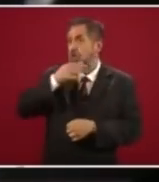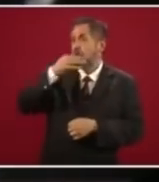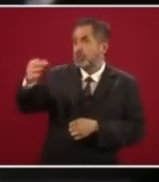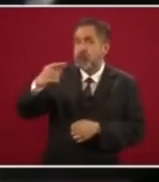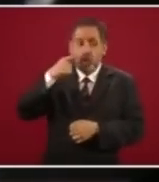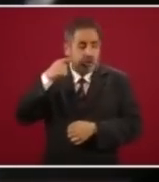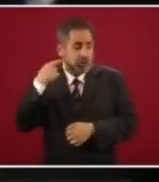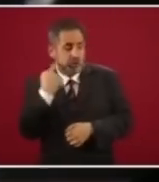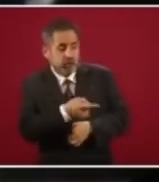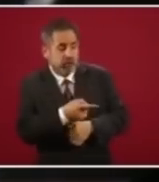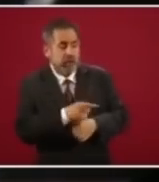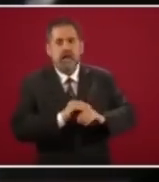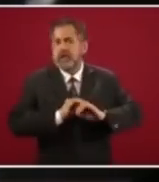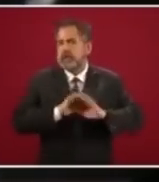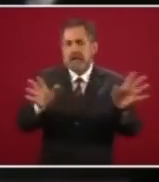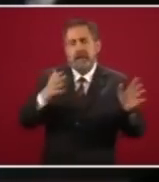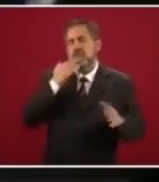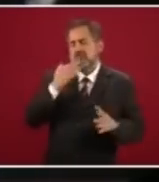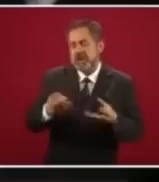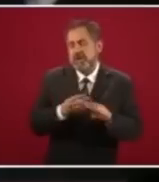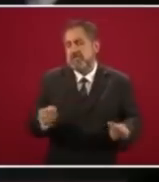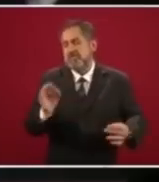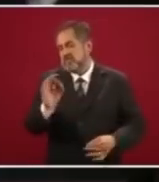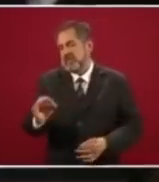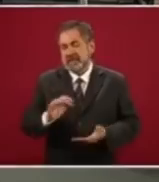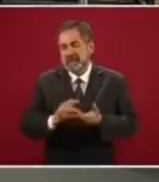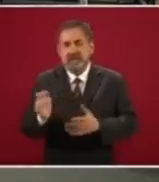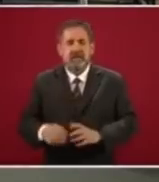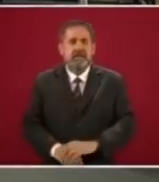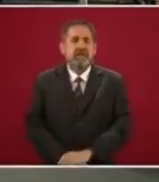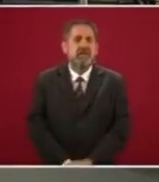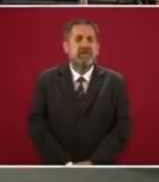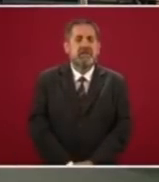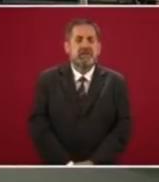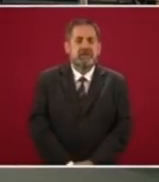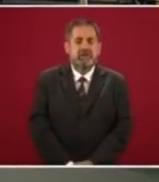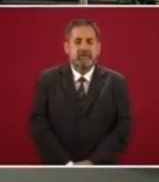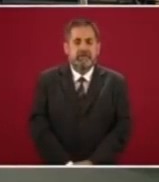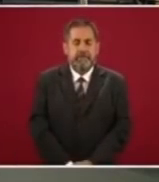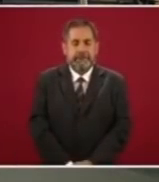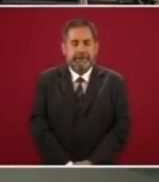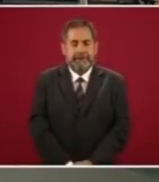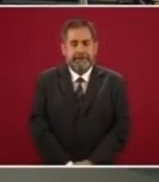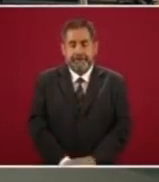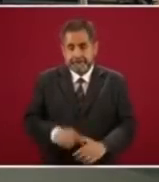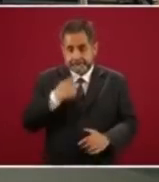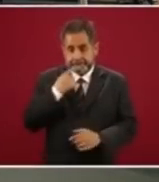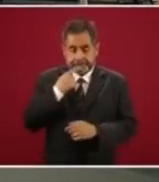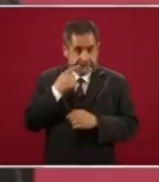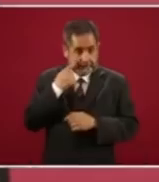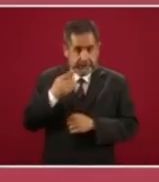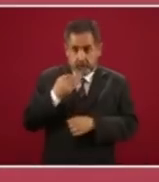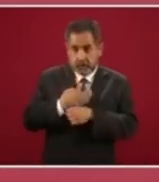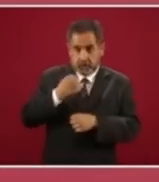llega a un buen final. Muy bien, miren, terminando la conferencia,